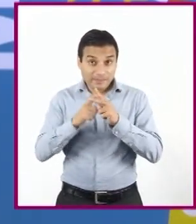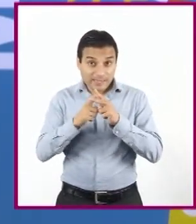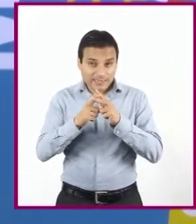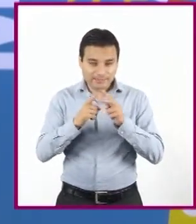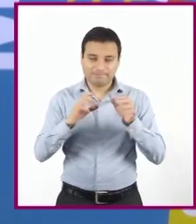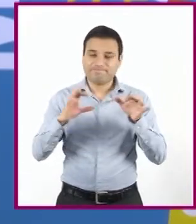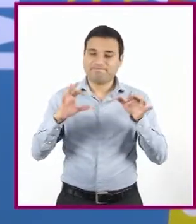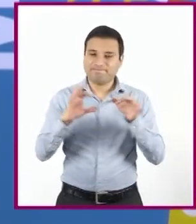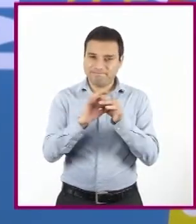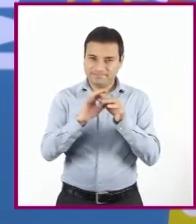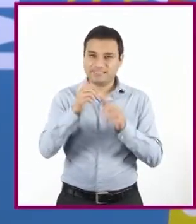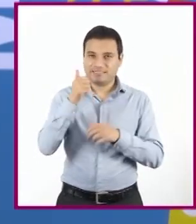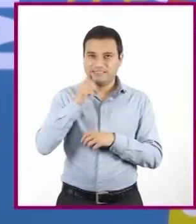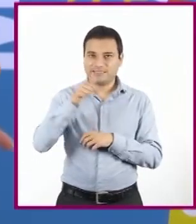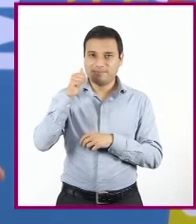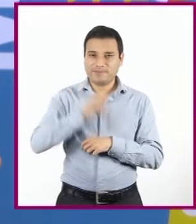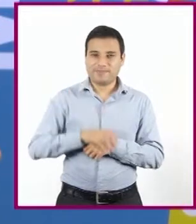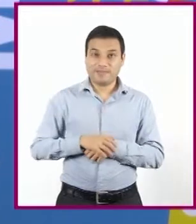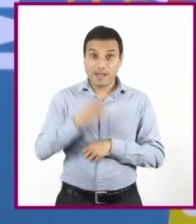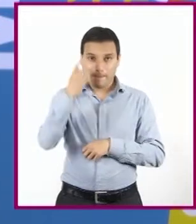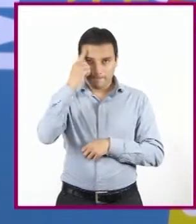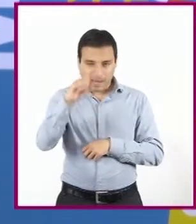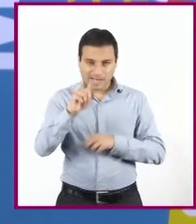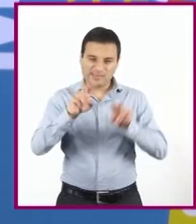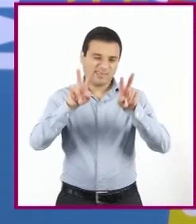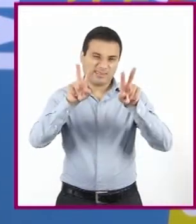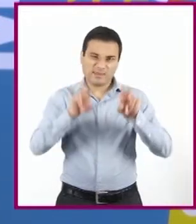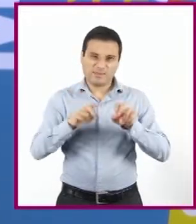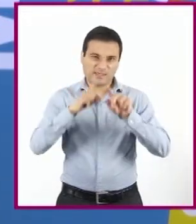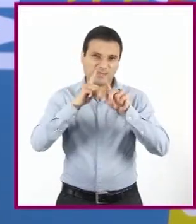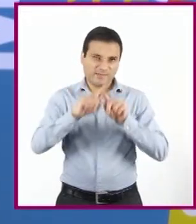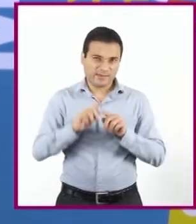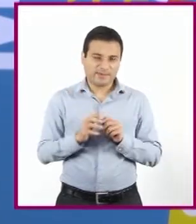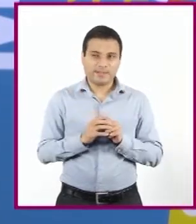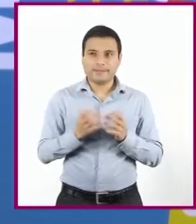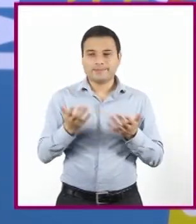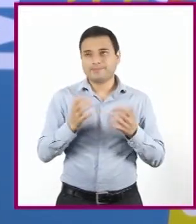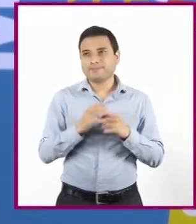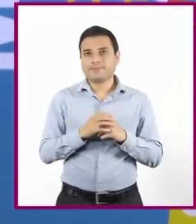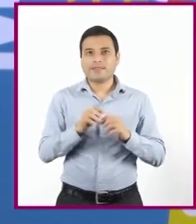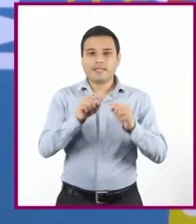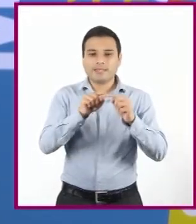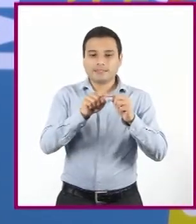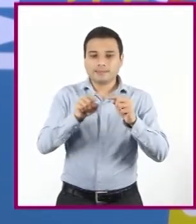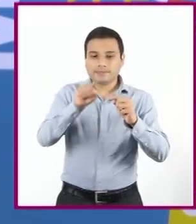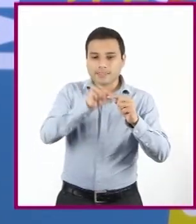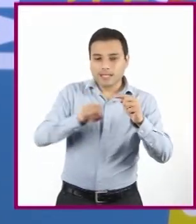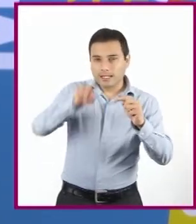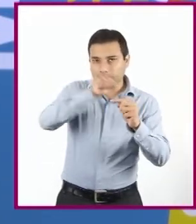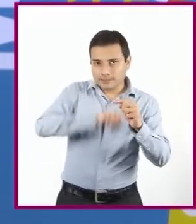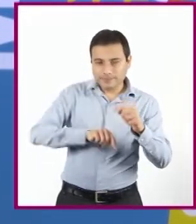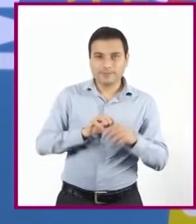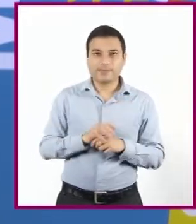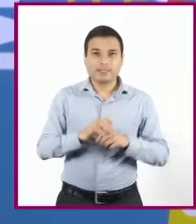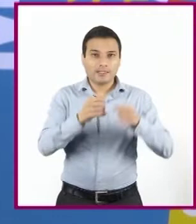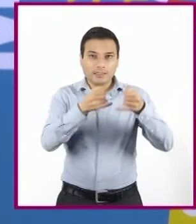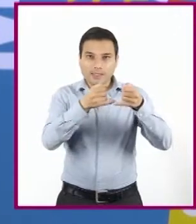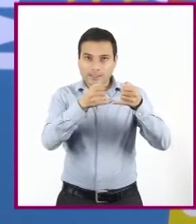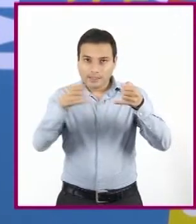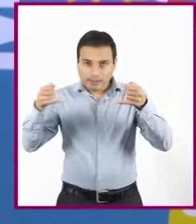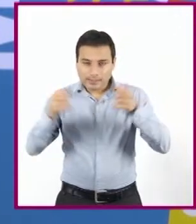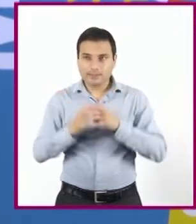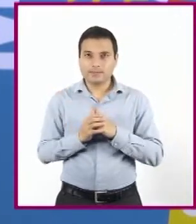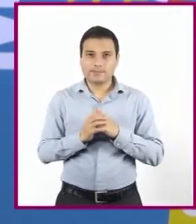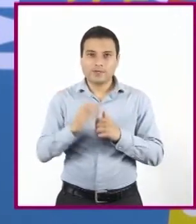para analizar formas que me parecen increíbles: espirales, líneas simétricas y ondas, que podemos encontrar en